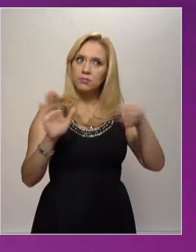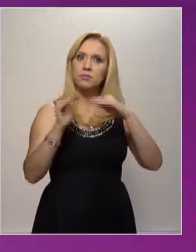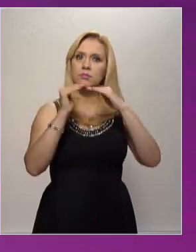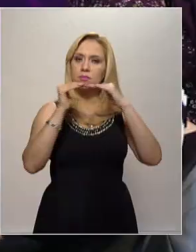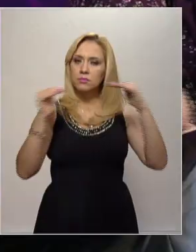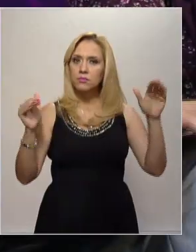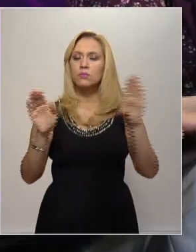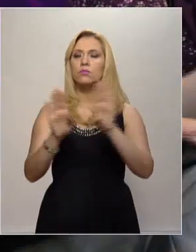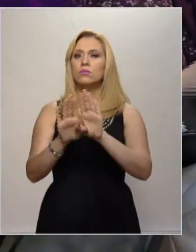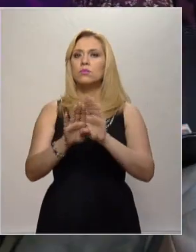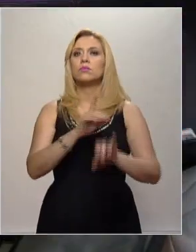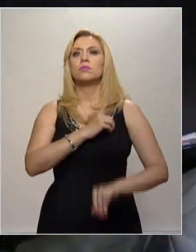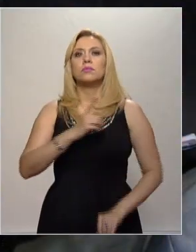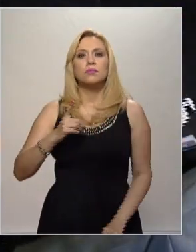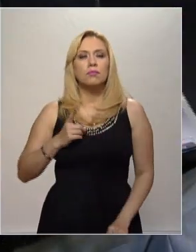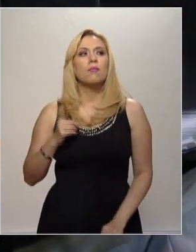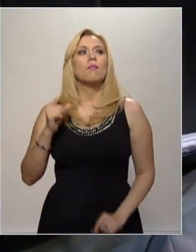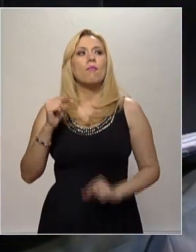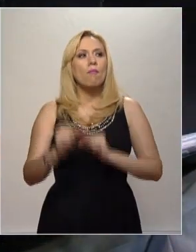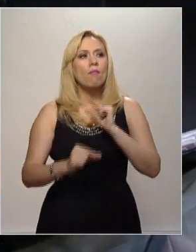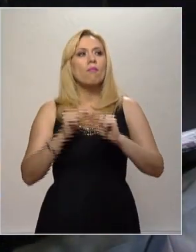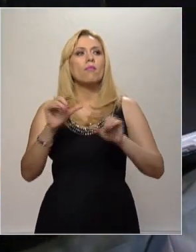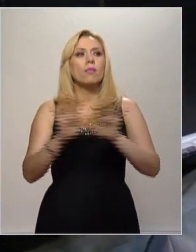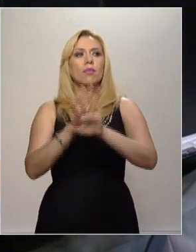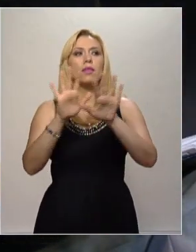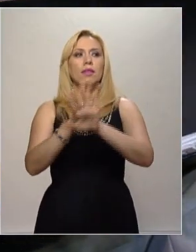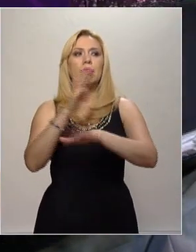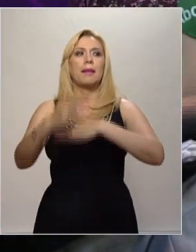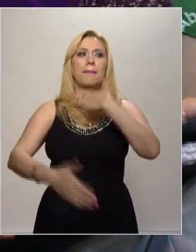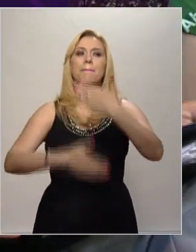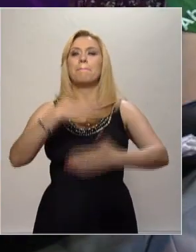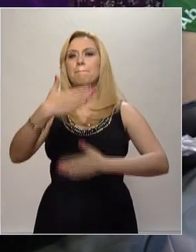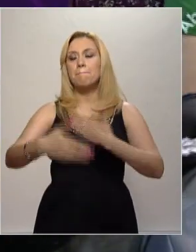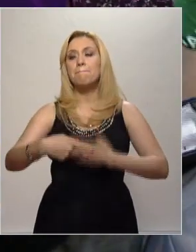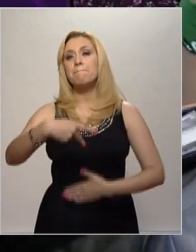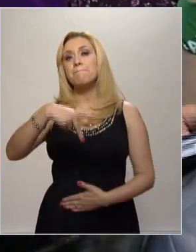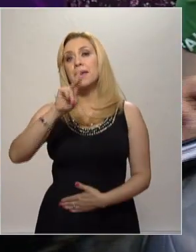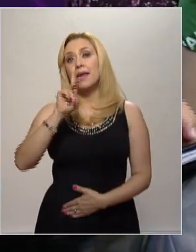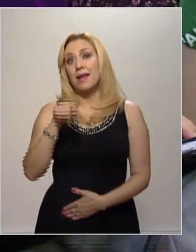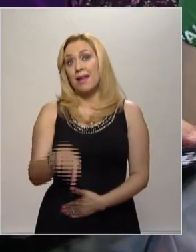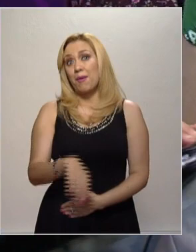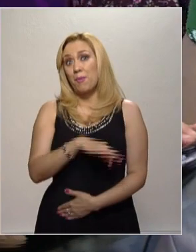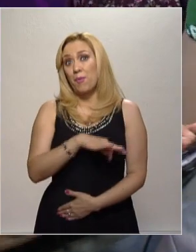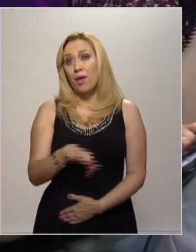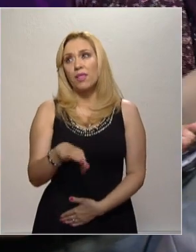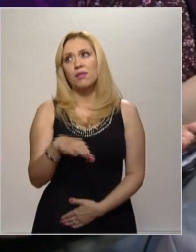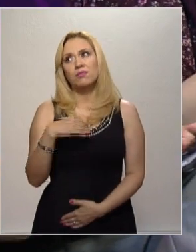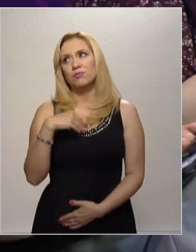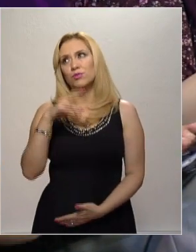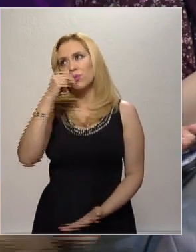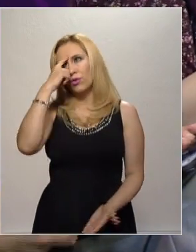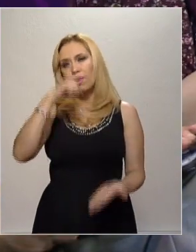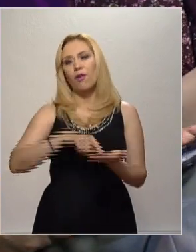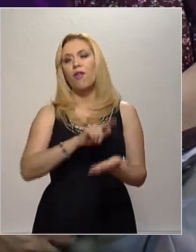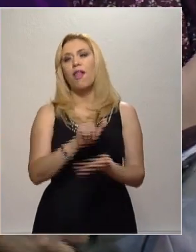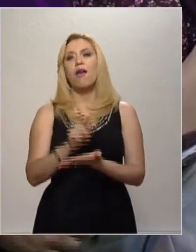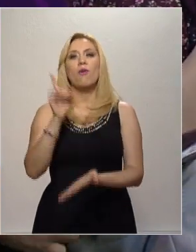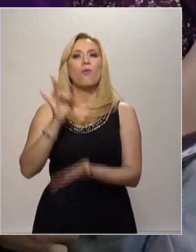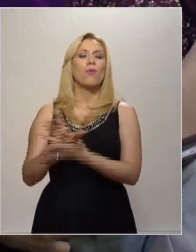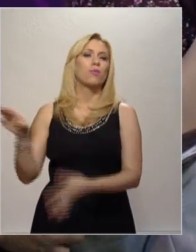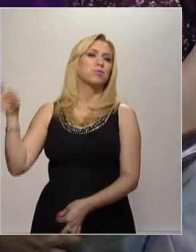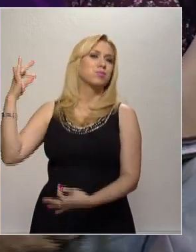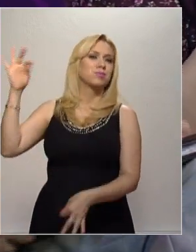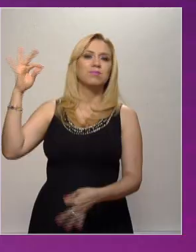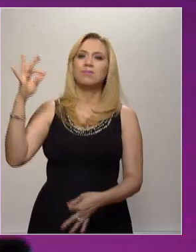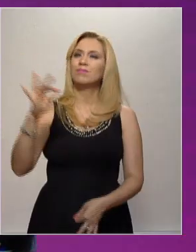de comportarse, y esto paulatinamente ya va cambiando el tejido social. Pero para que esto se haga no creo que baste con la ley. O sea, se tiene